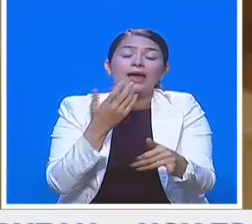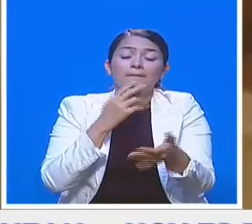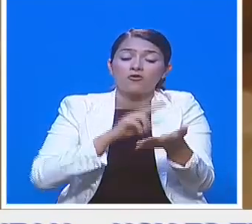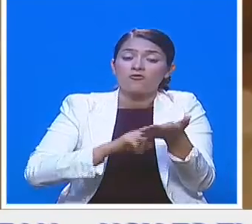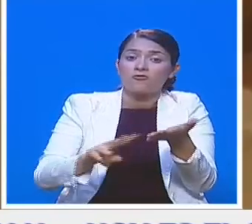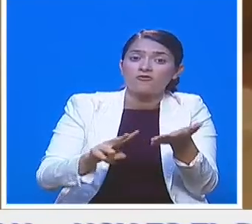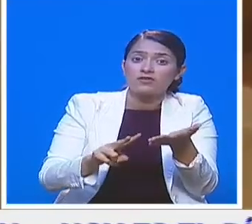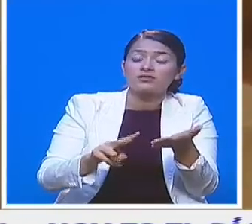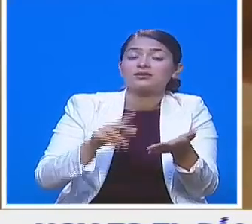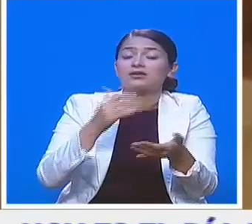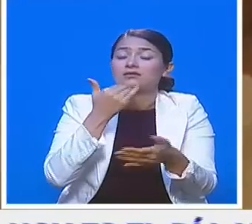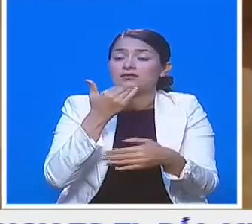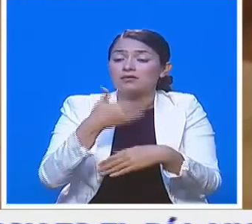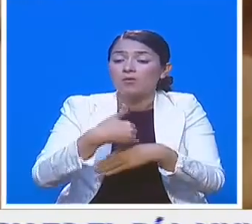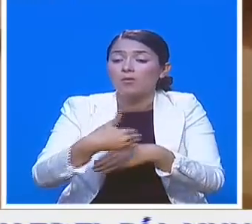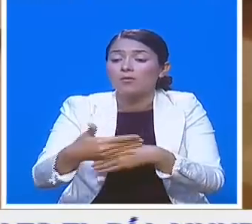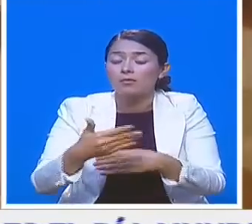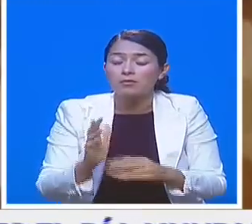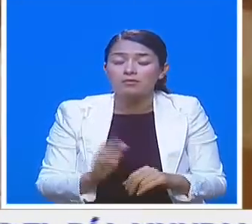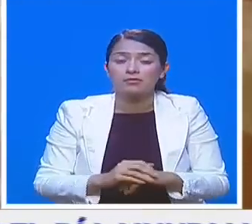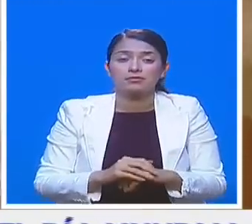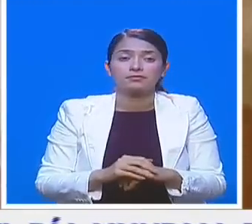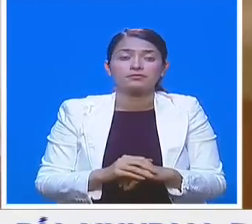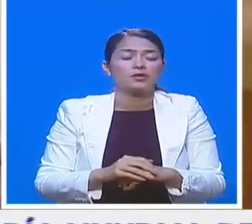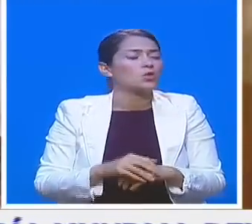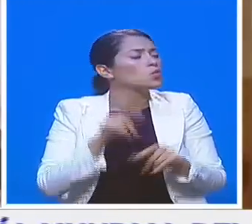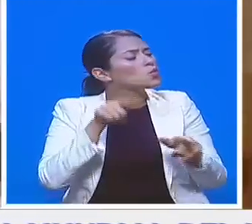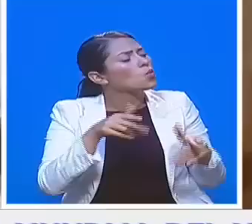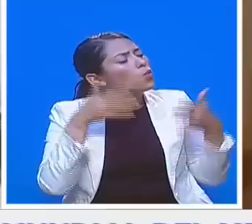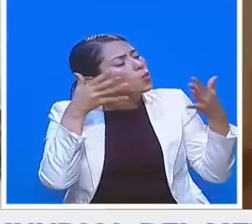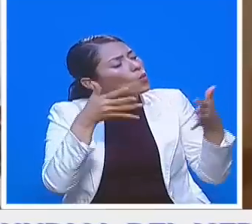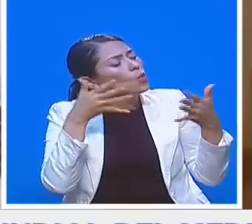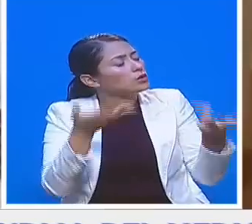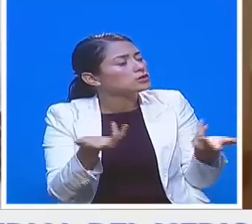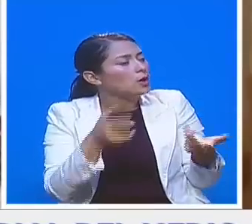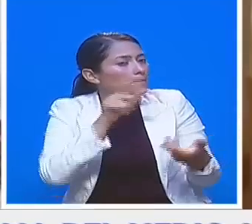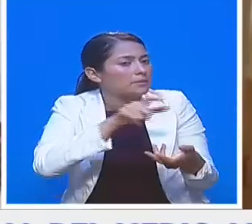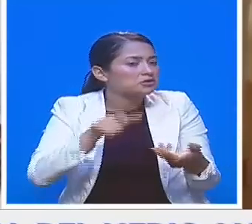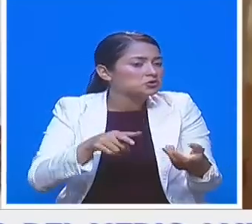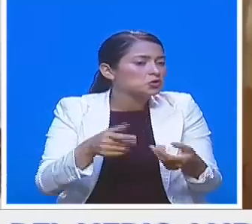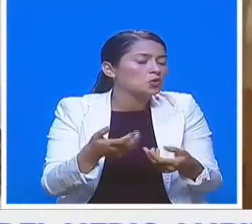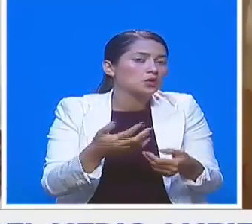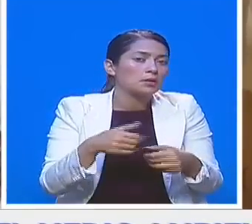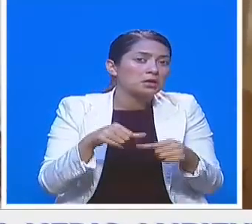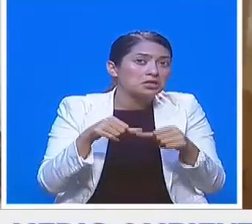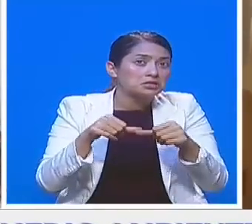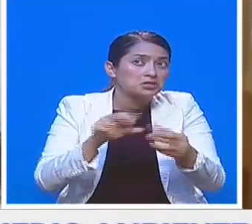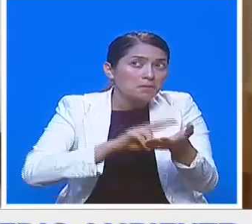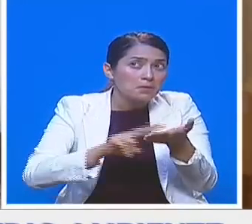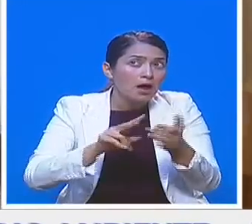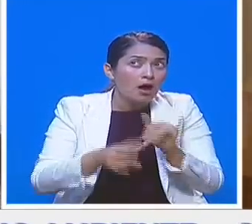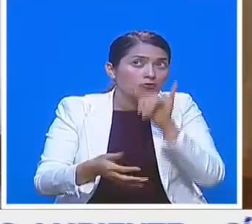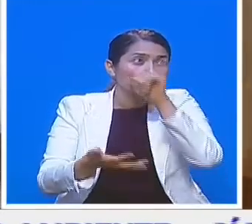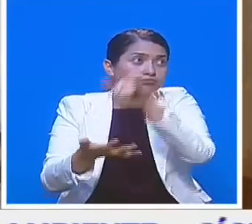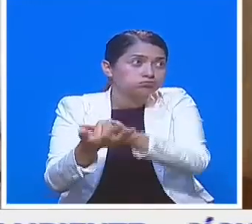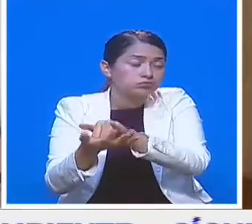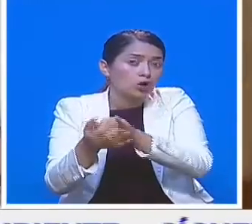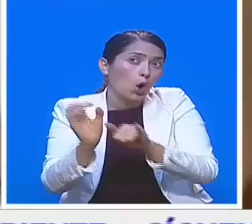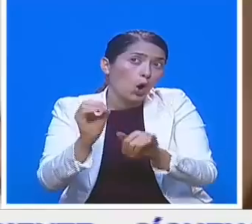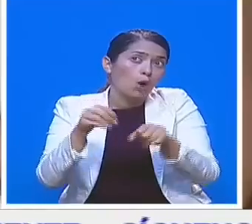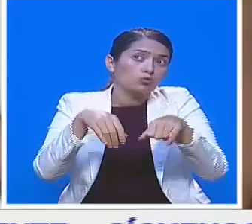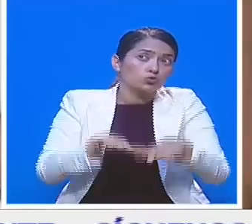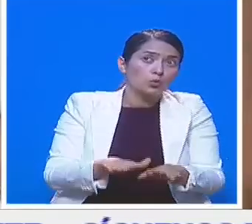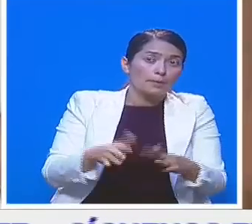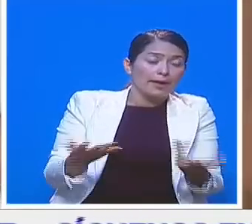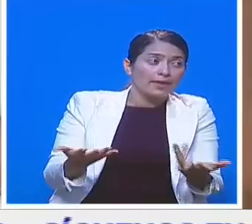visa pendiente por tramitar. ¿Y cuál es la recomendación a esos viajeros, si pueden seguir con sus viajes que tengan planeados o no hacerlo,